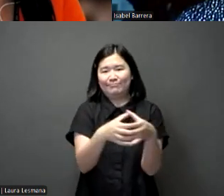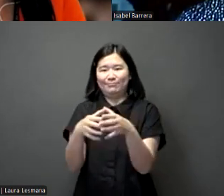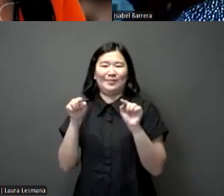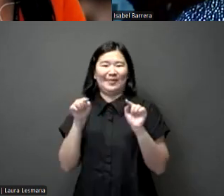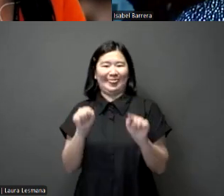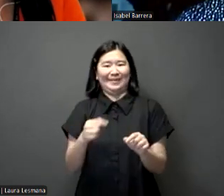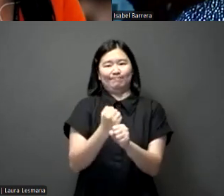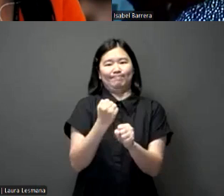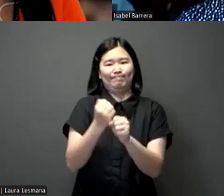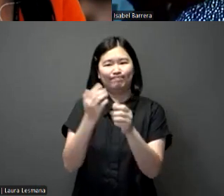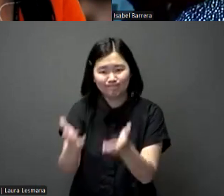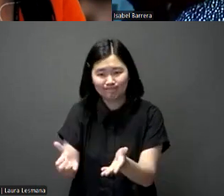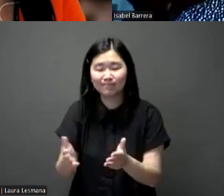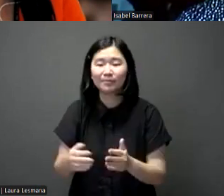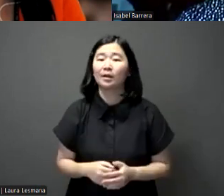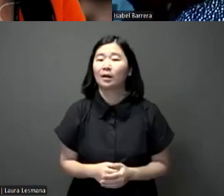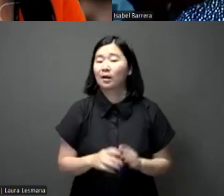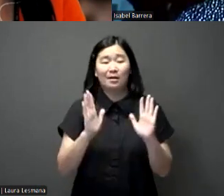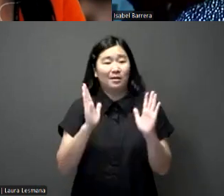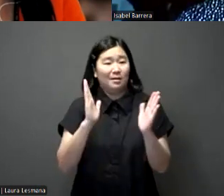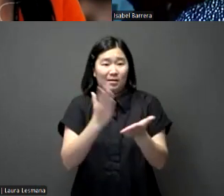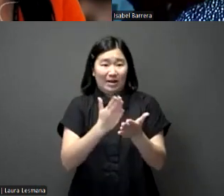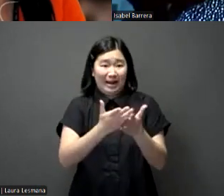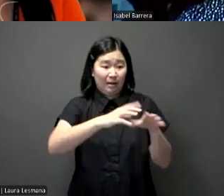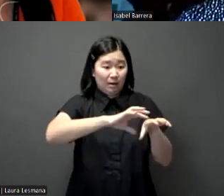comentar tú cómo están garantizando ese acceso en Chile.